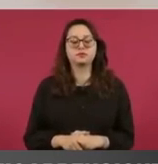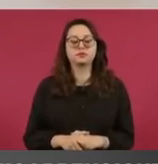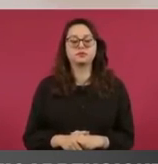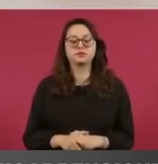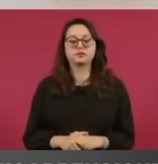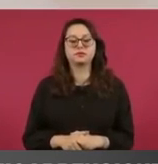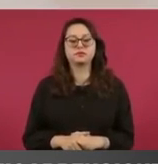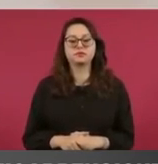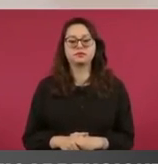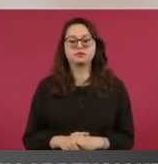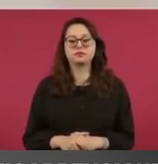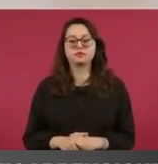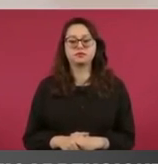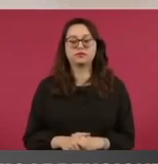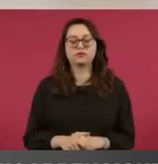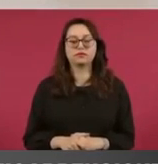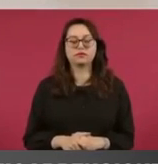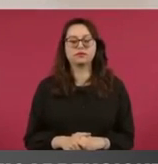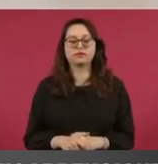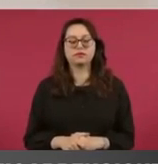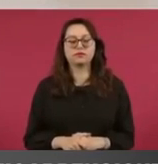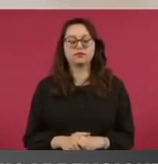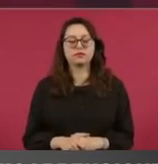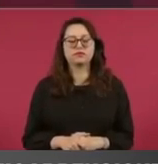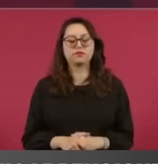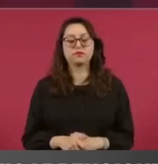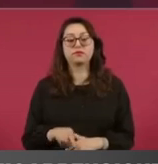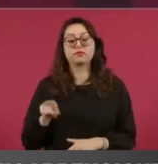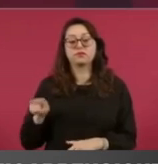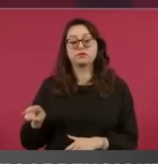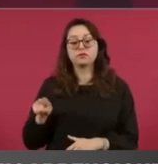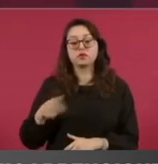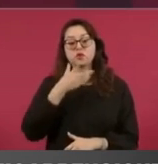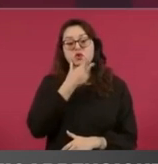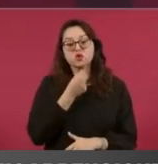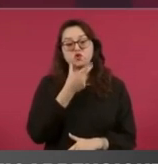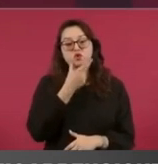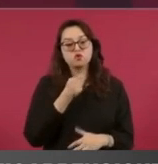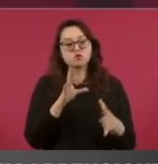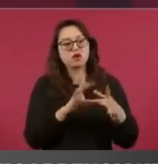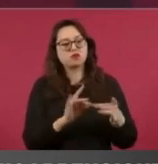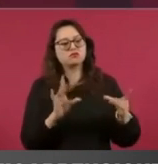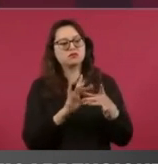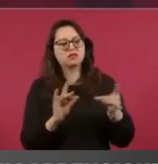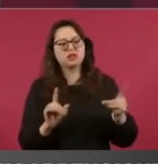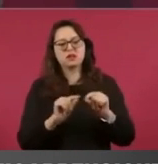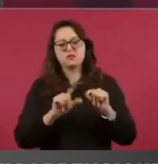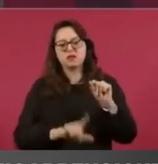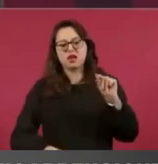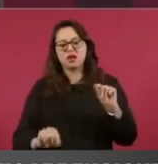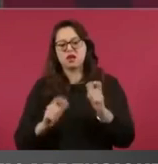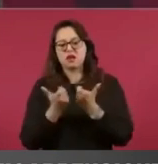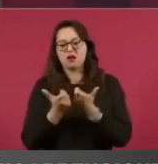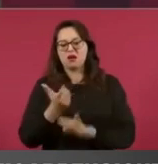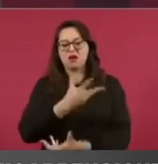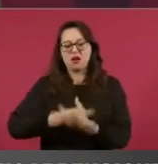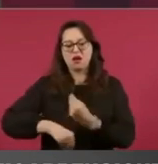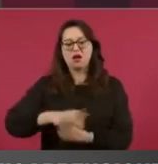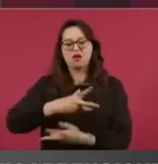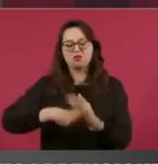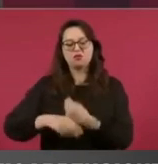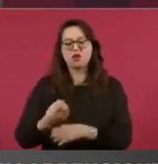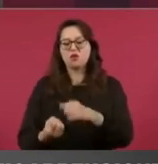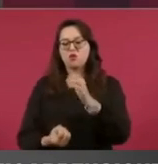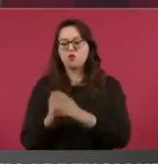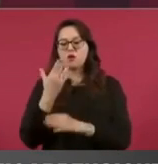porque explica lo que se está haciendo en economía, cómo es el nuevo